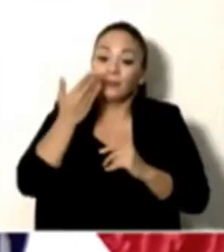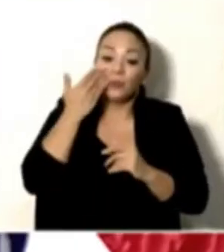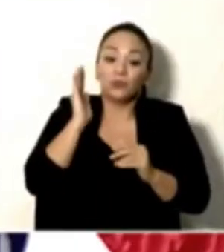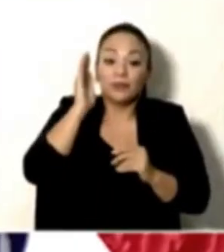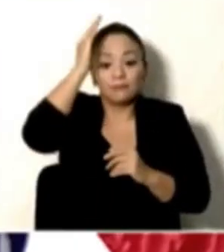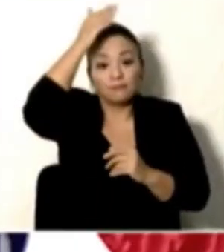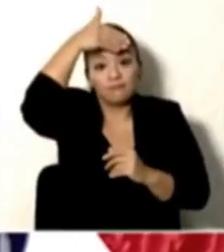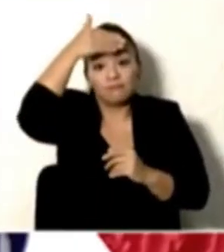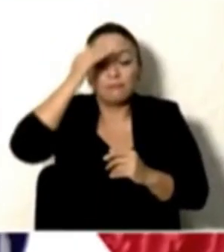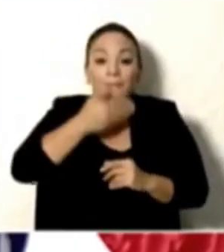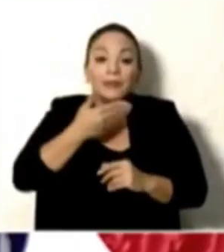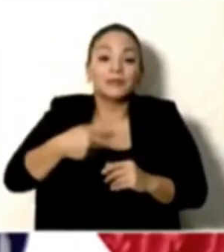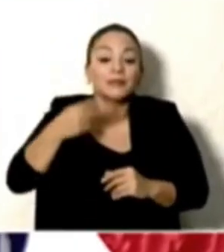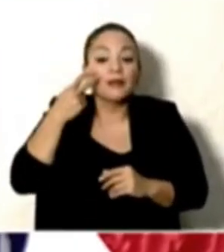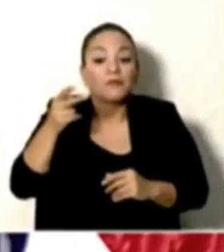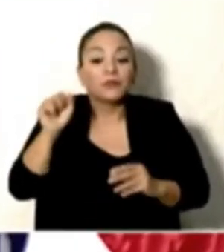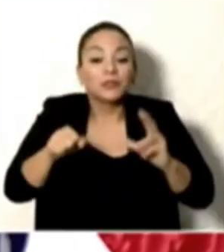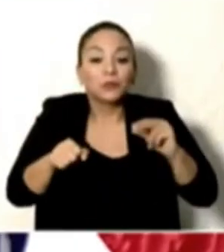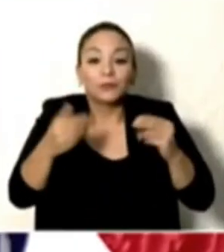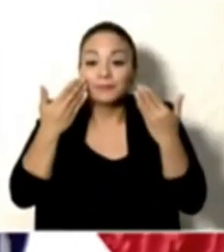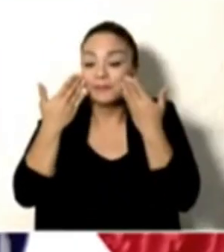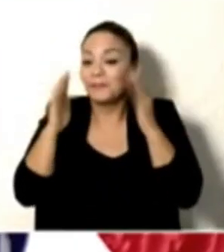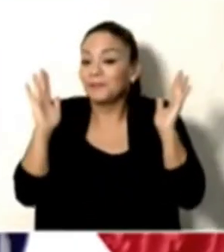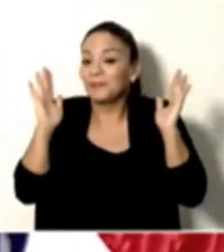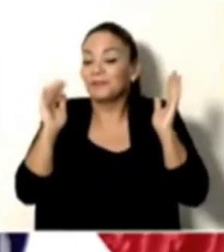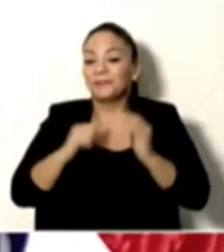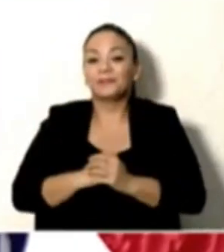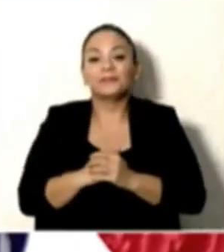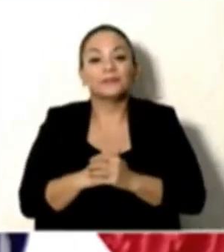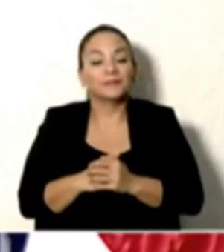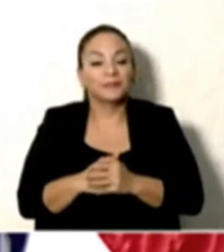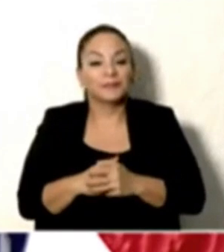presidente anterior la vio o no, pero que es